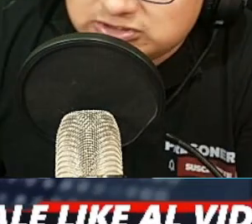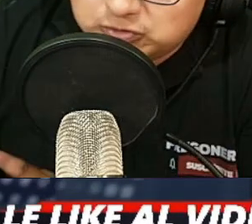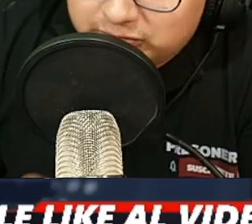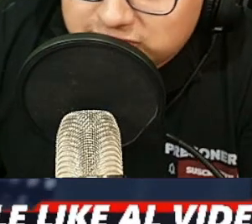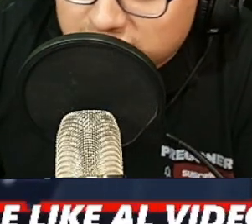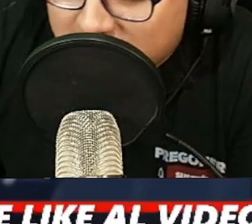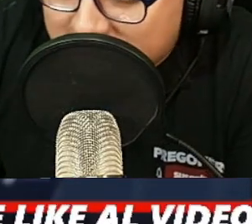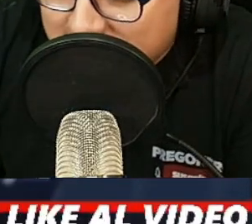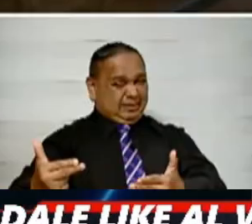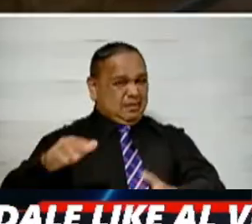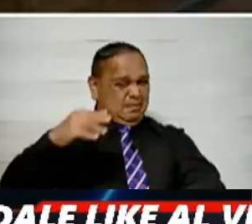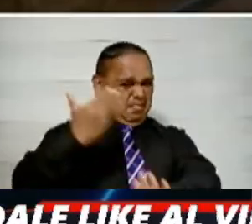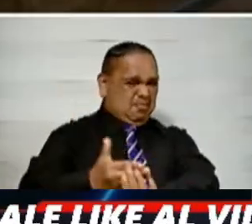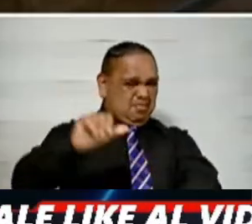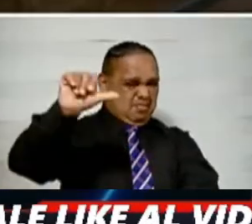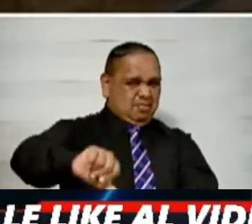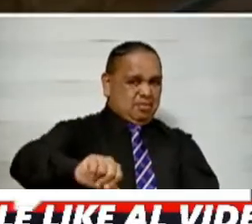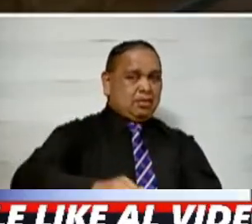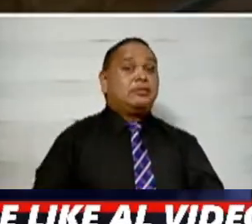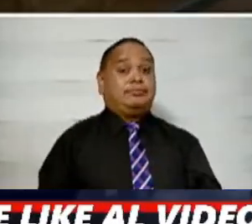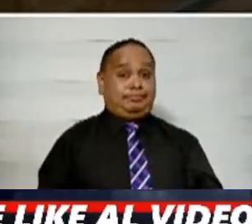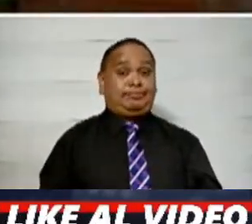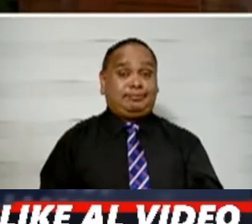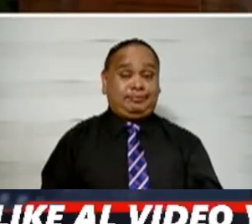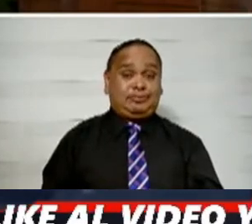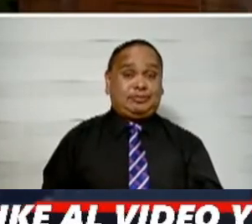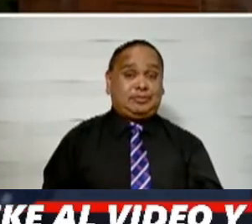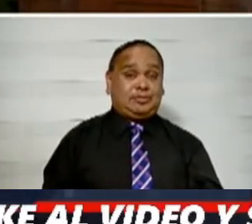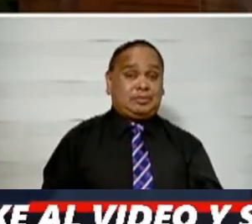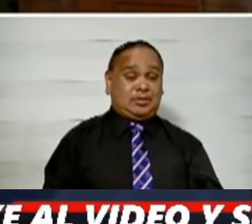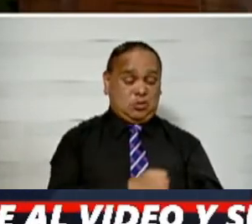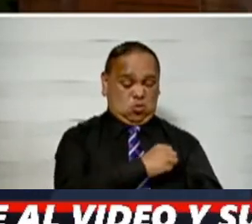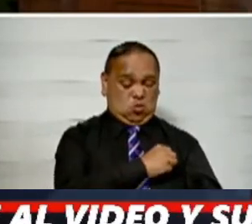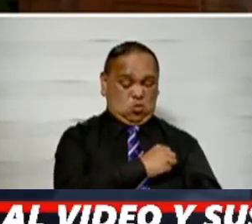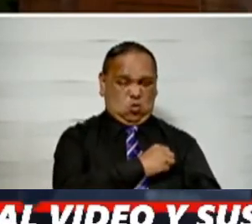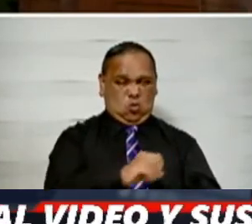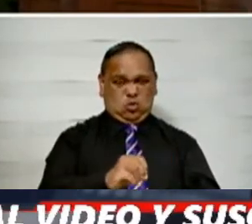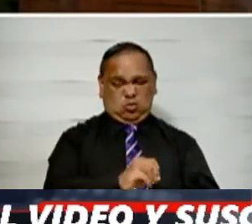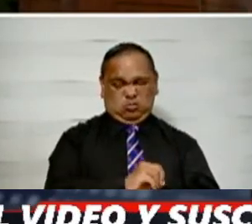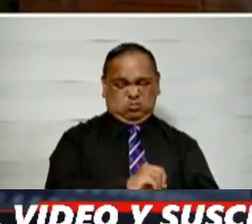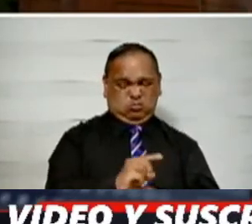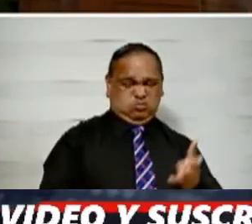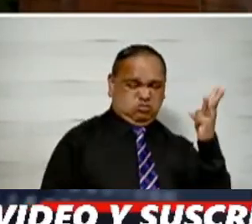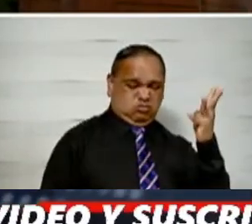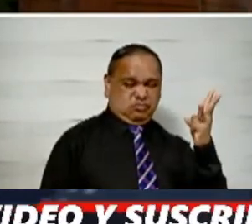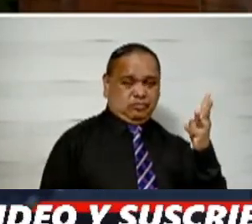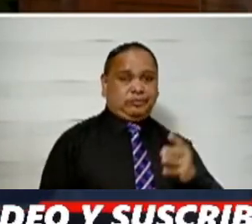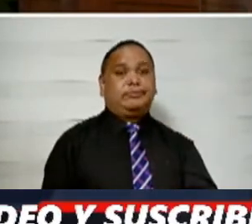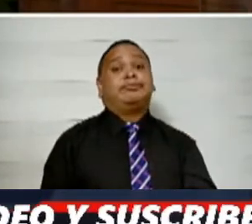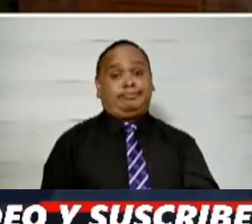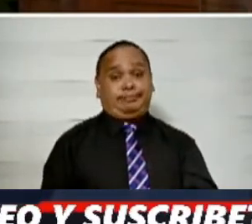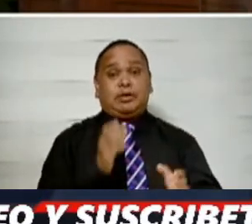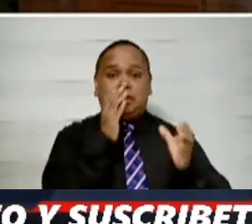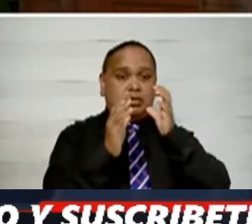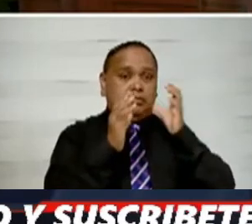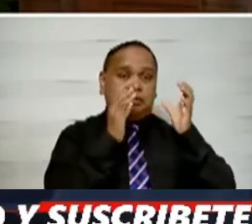publicaciones y supuestos chats. Un lenguaje del odio que se ha desatado, que de veras preocupa, ¿no? Y que son los mismos medios de